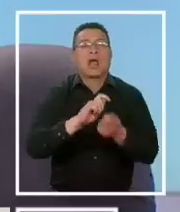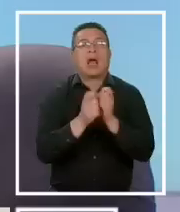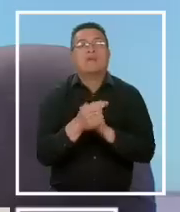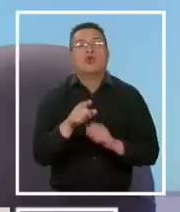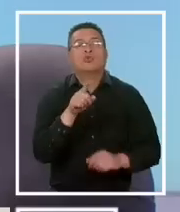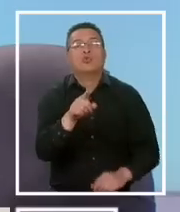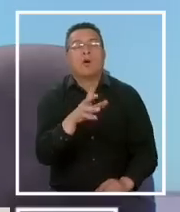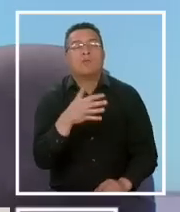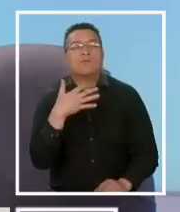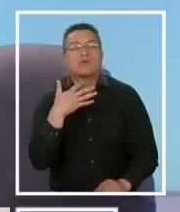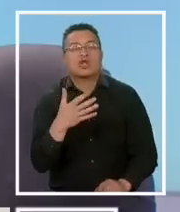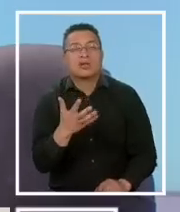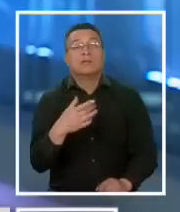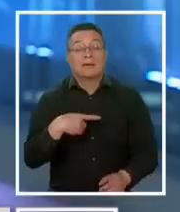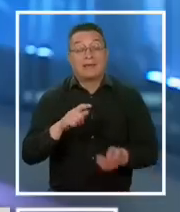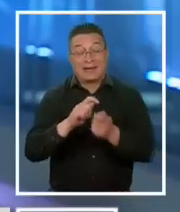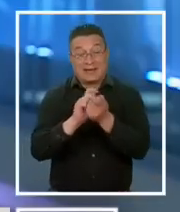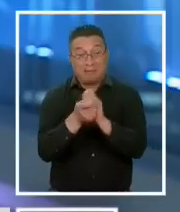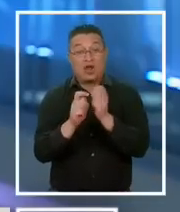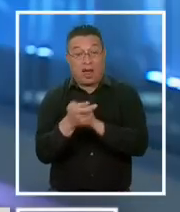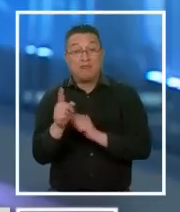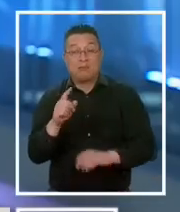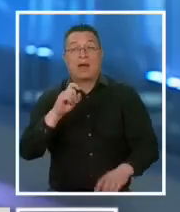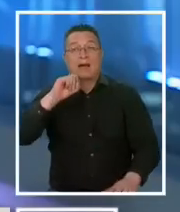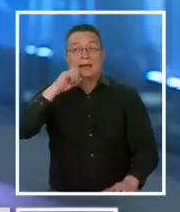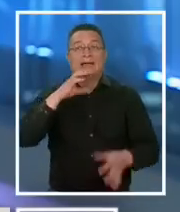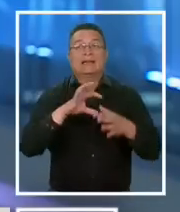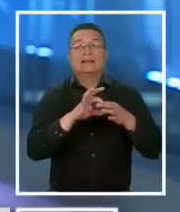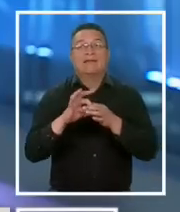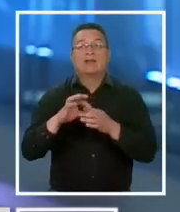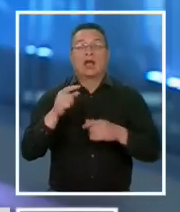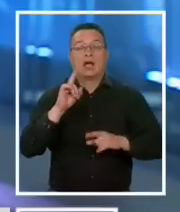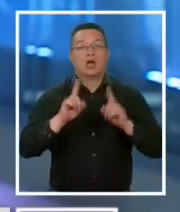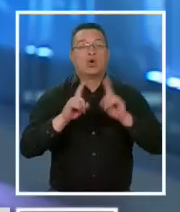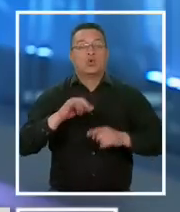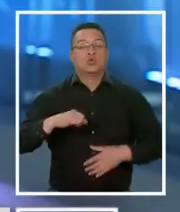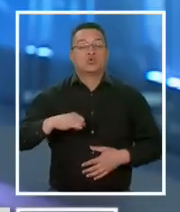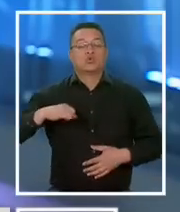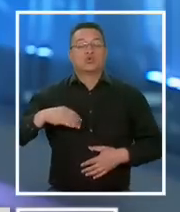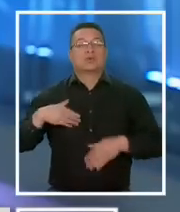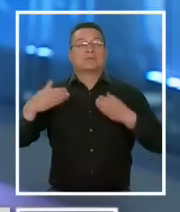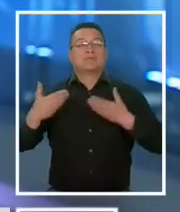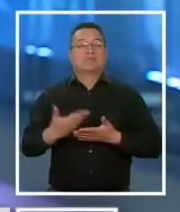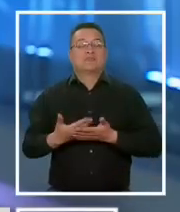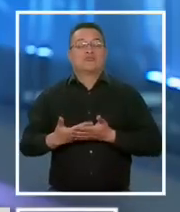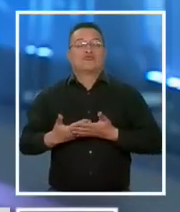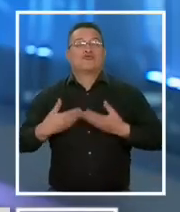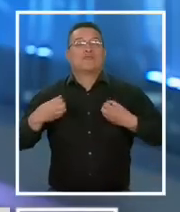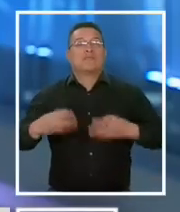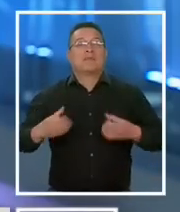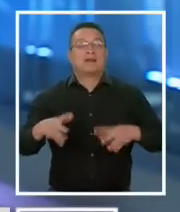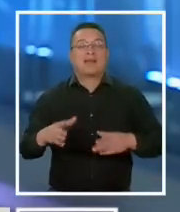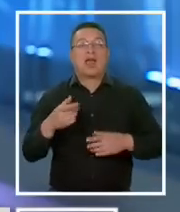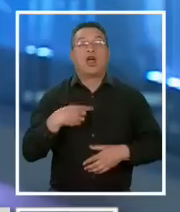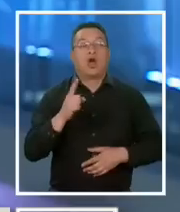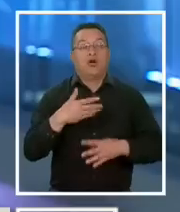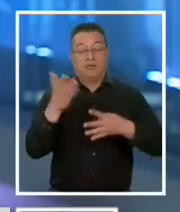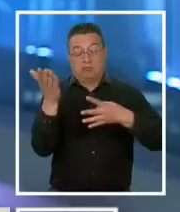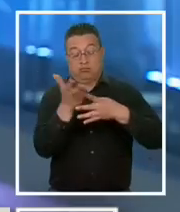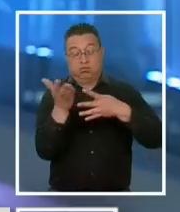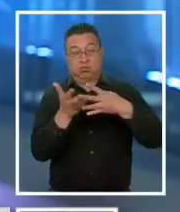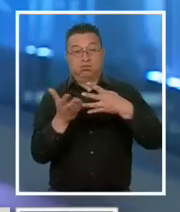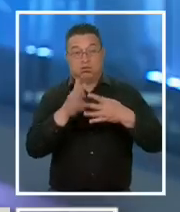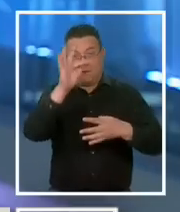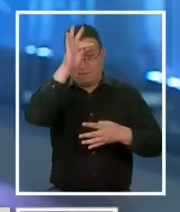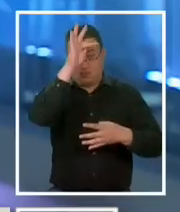cuál es el problema porque esos cambios le significan terminar ciertos privilegios por ejemplo mucha gente se resiste a que se distribuyen